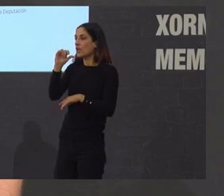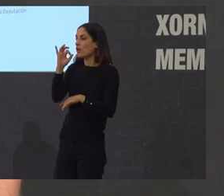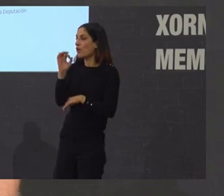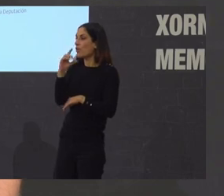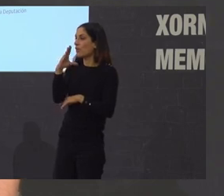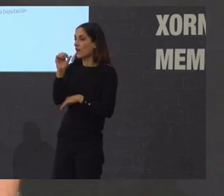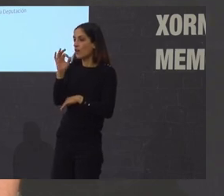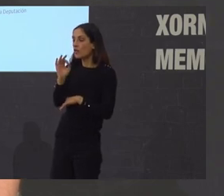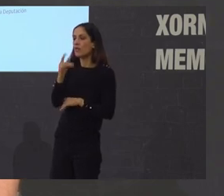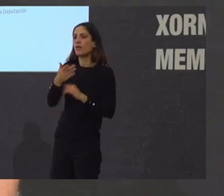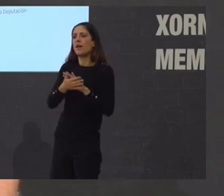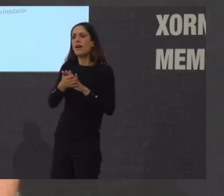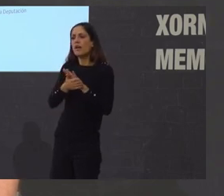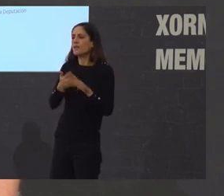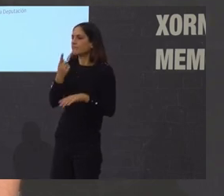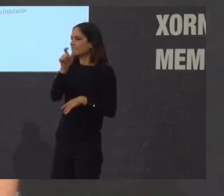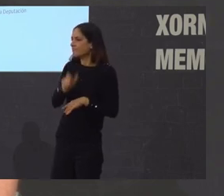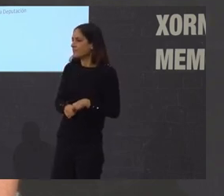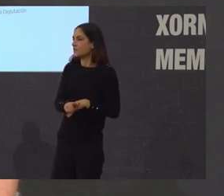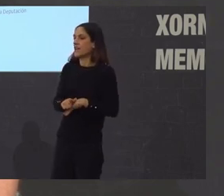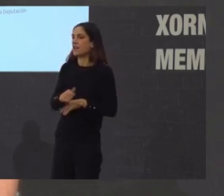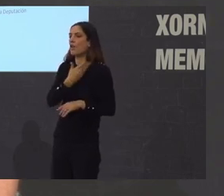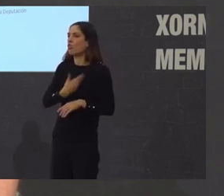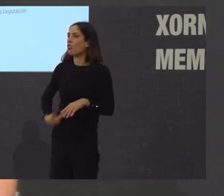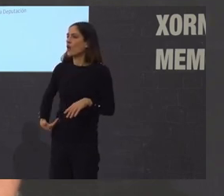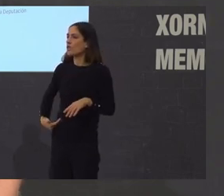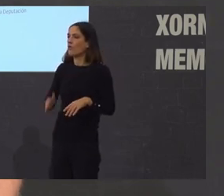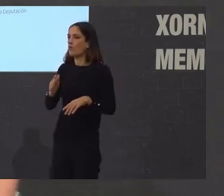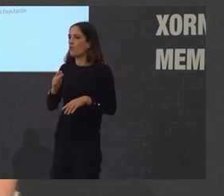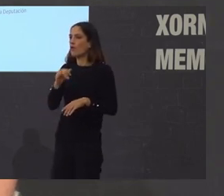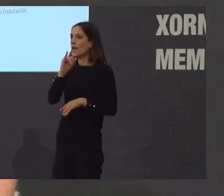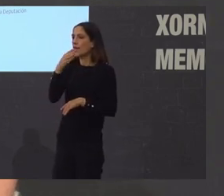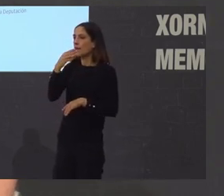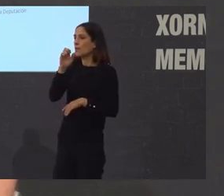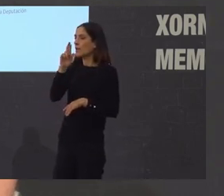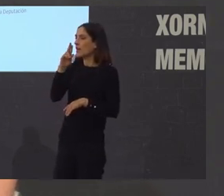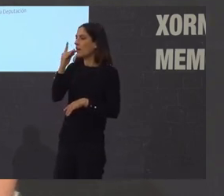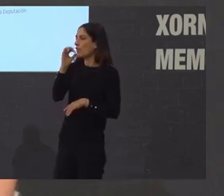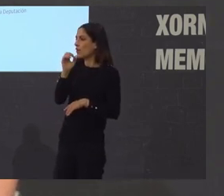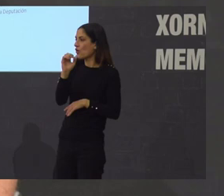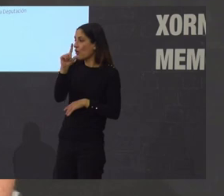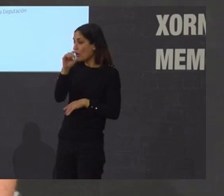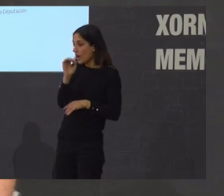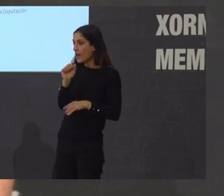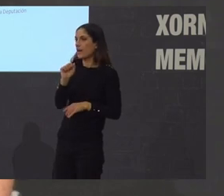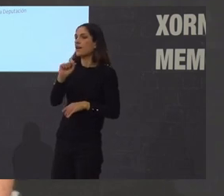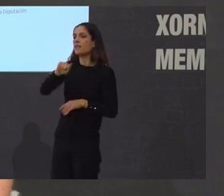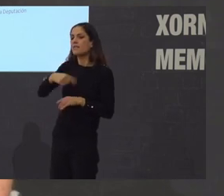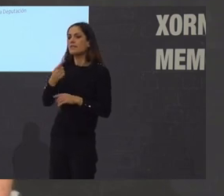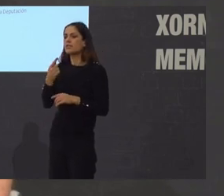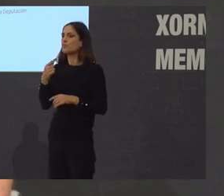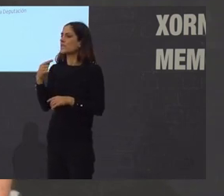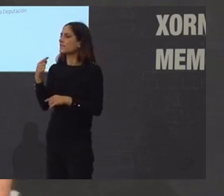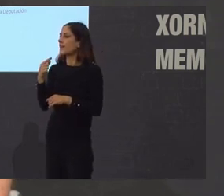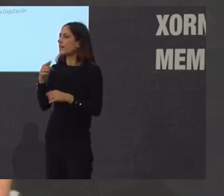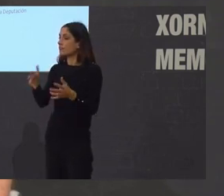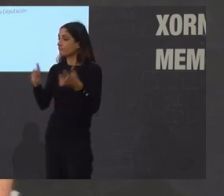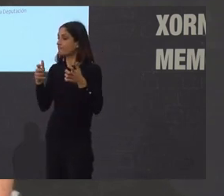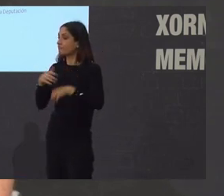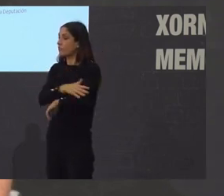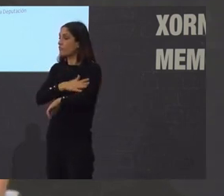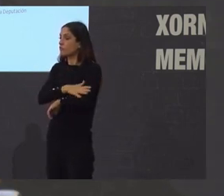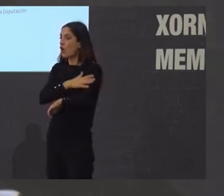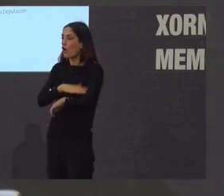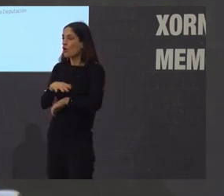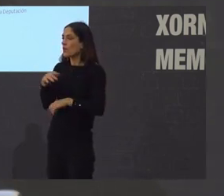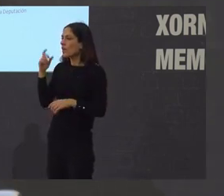había sido durante 40 años el dueño de Iberdrola y de Iberdrola, y que cuando ganó Felipe González le pidió ir a visitar a Felipe González.